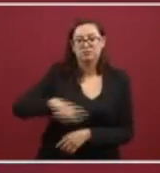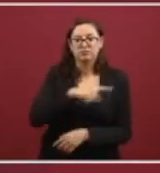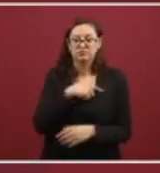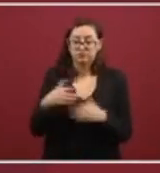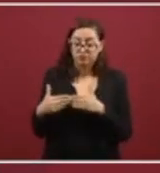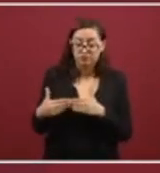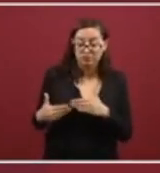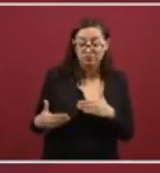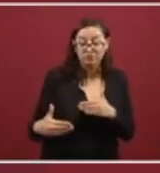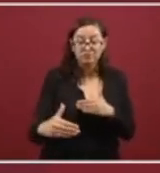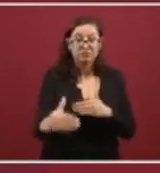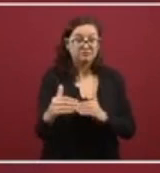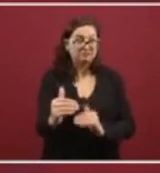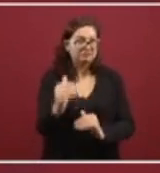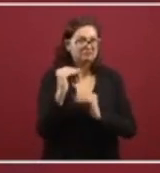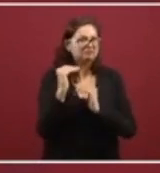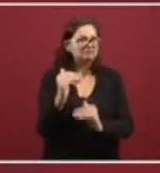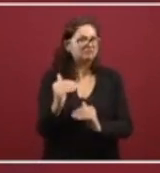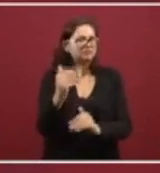en un plazo